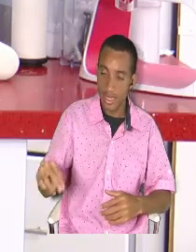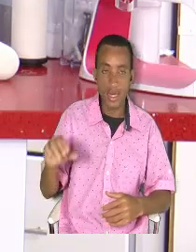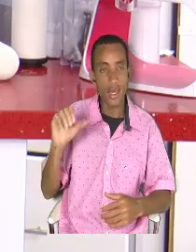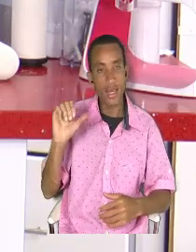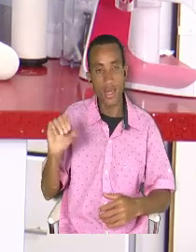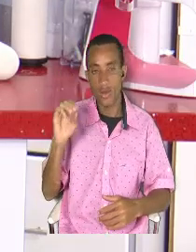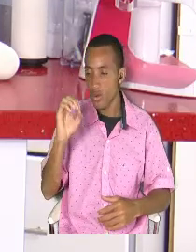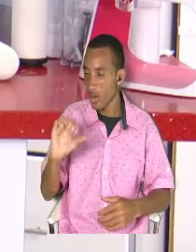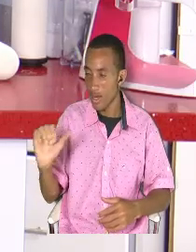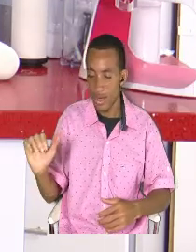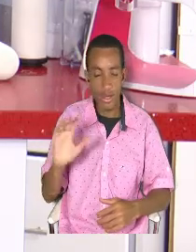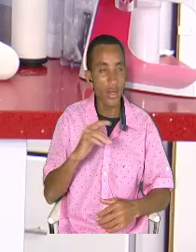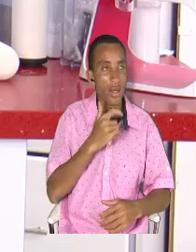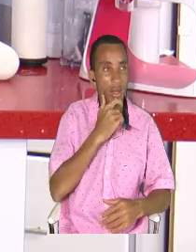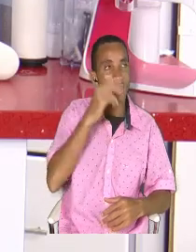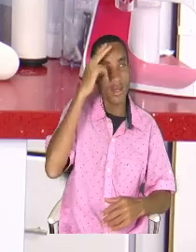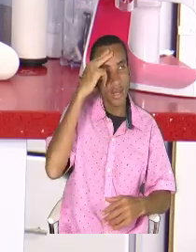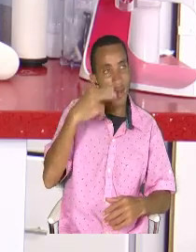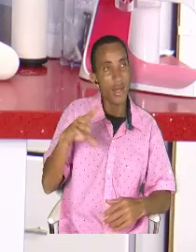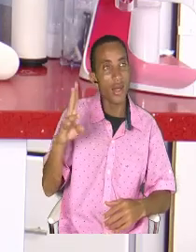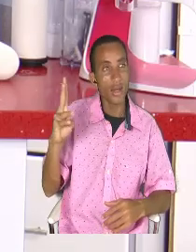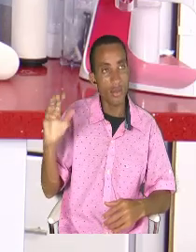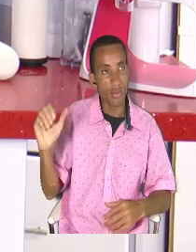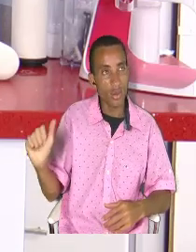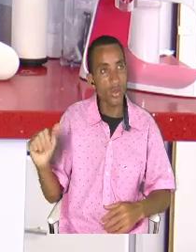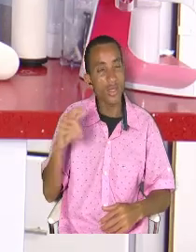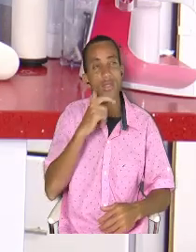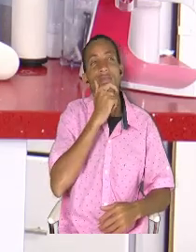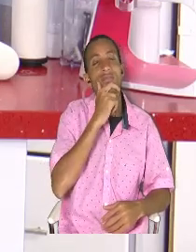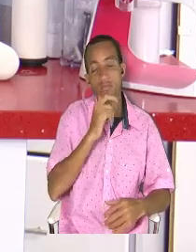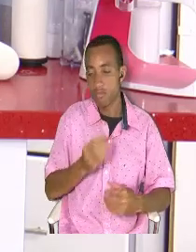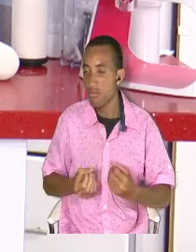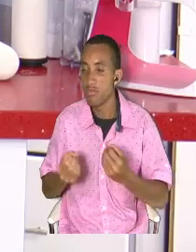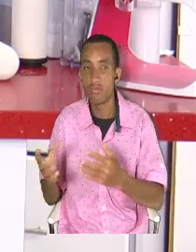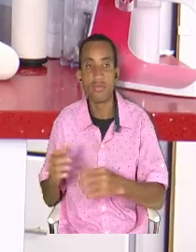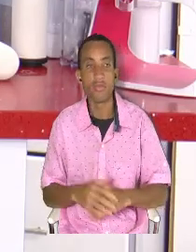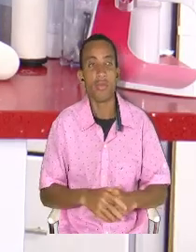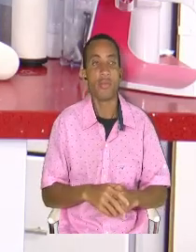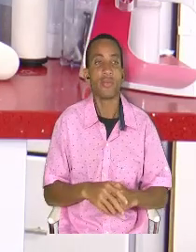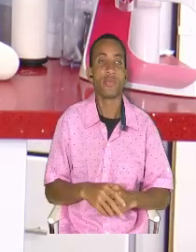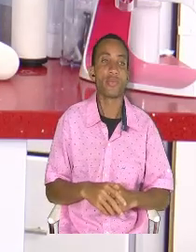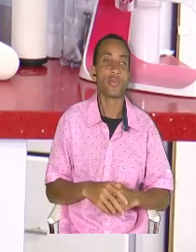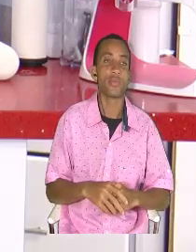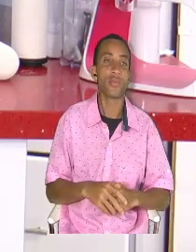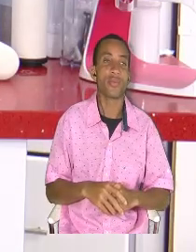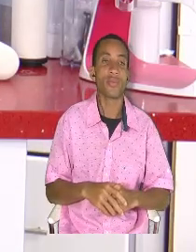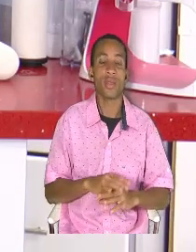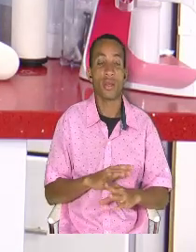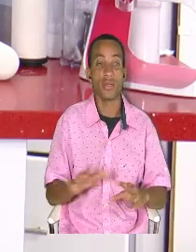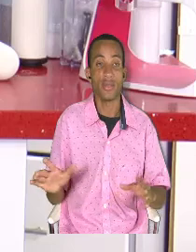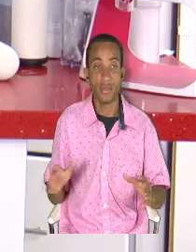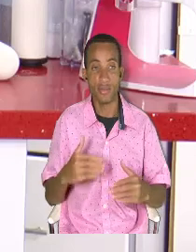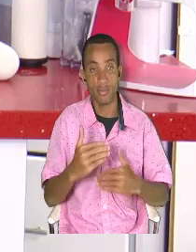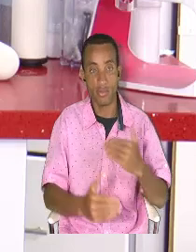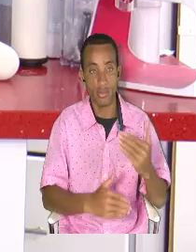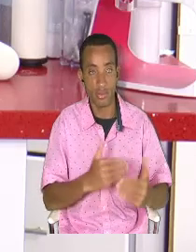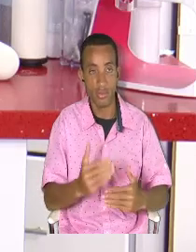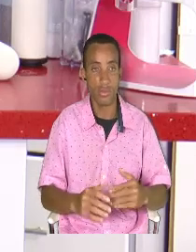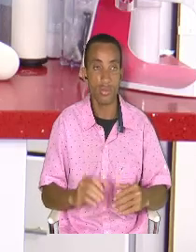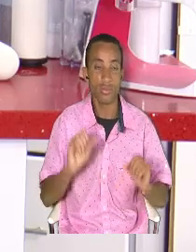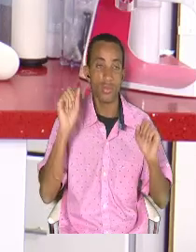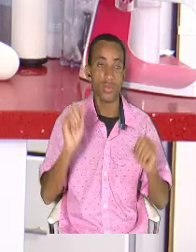Sí, ¿cuándo me salió con esto? Chef internacional. Listo, ok. Bueno, ya teniendo este proceso, ya creo que tenemos